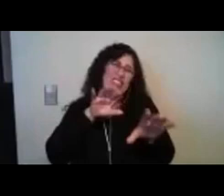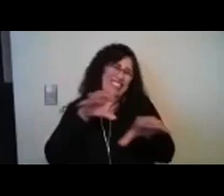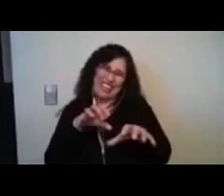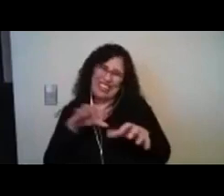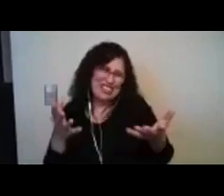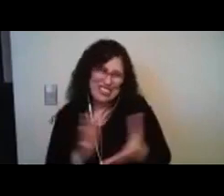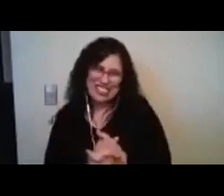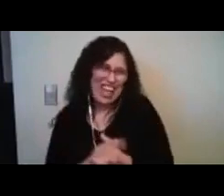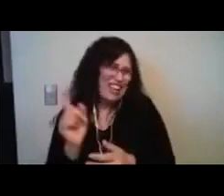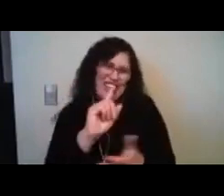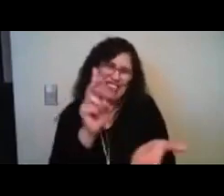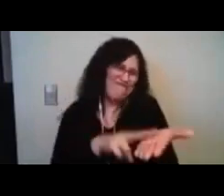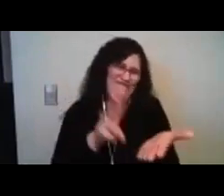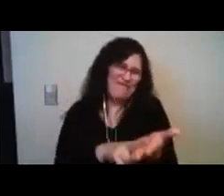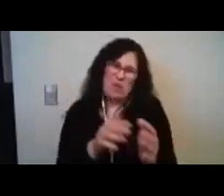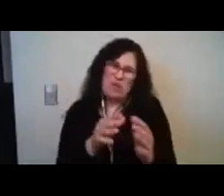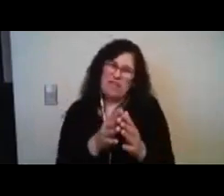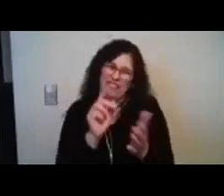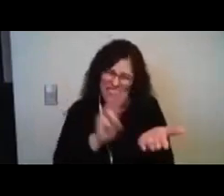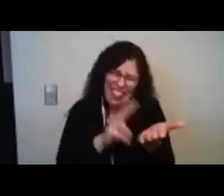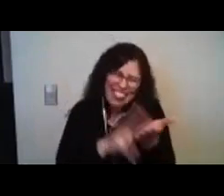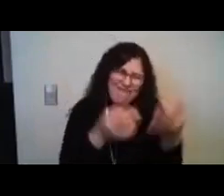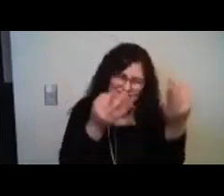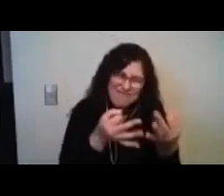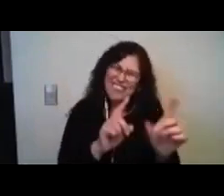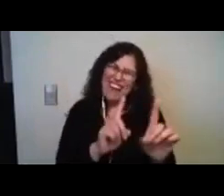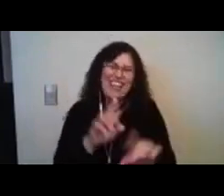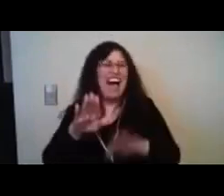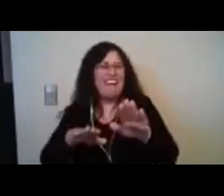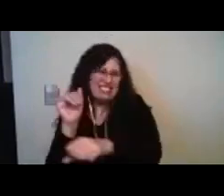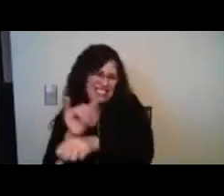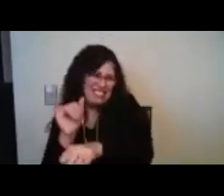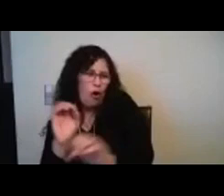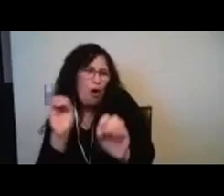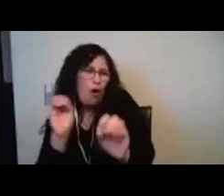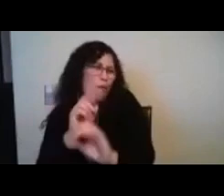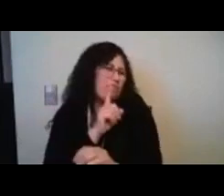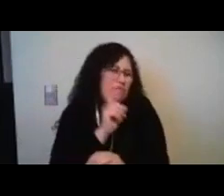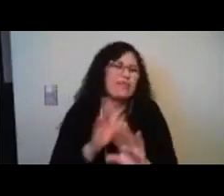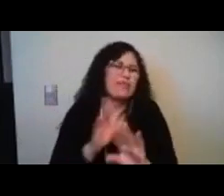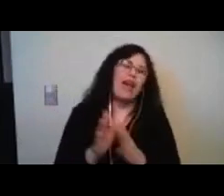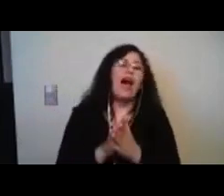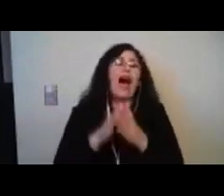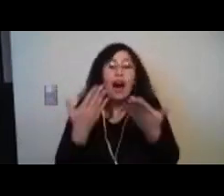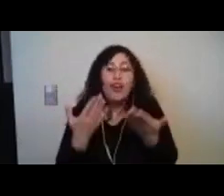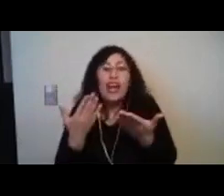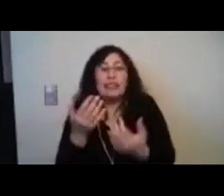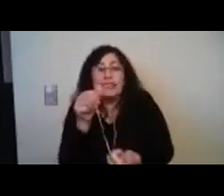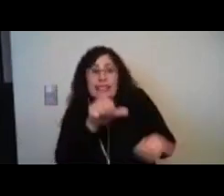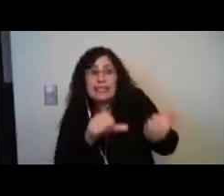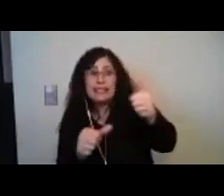que no son tan realidad, ¿ya? Ahora, en base a la ciencia dura, a la